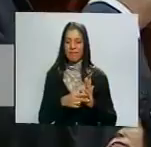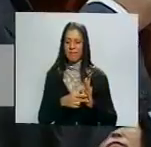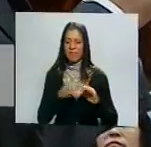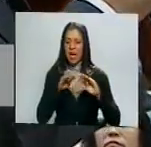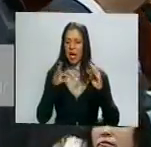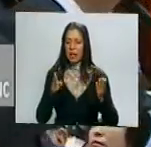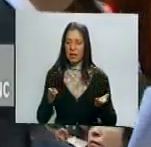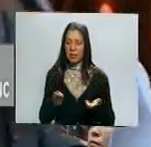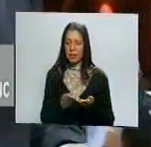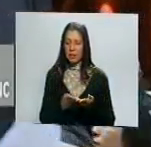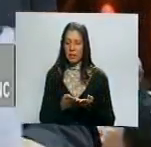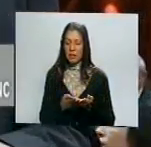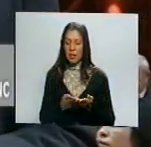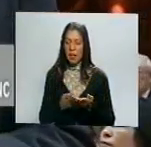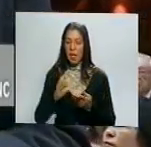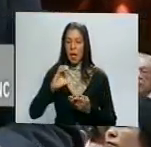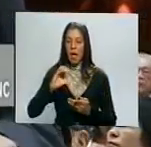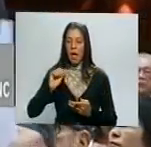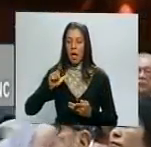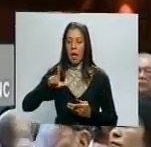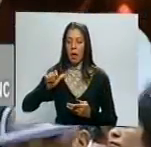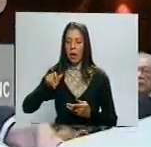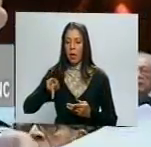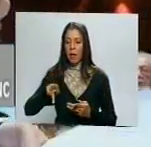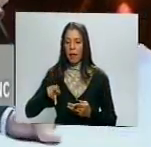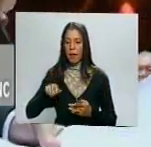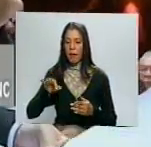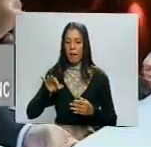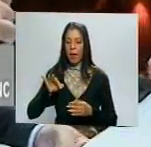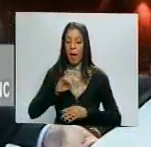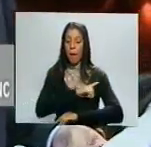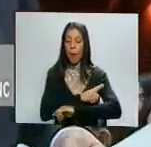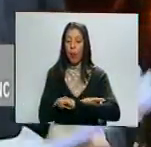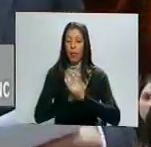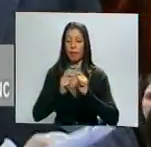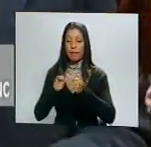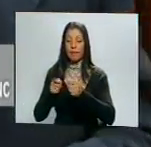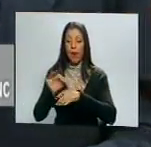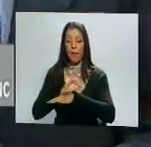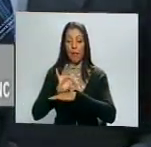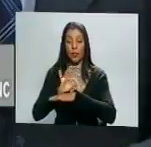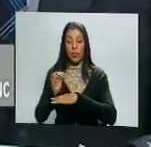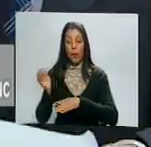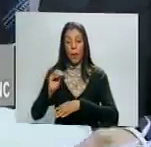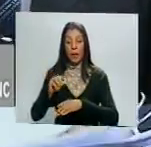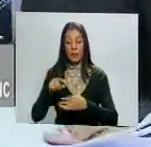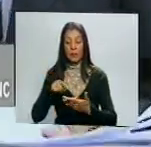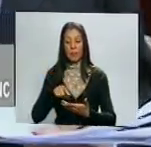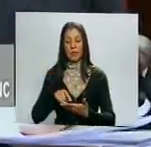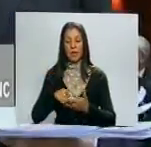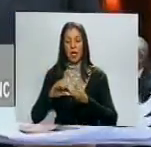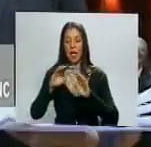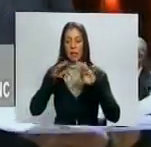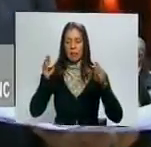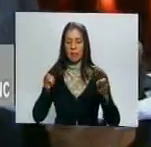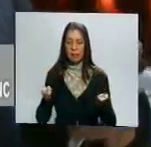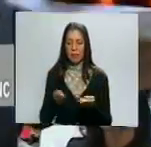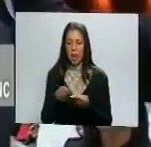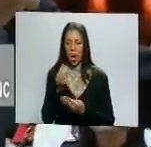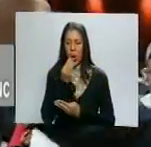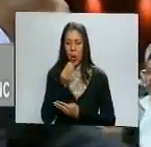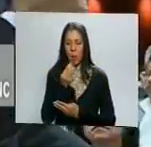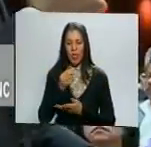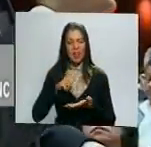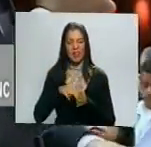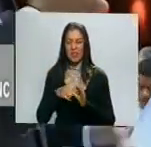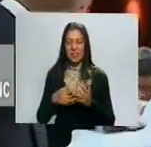más a los CLAP. Los CLAP surgieron, como su nombre lo indica, para abordar las